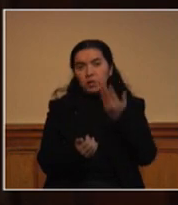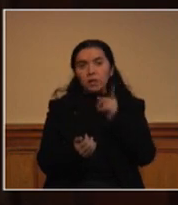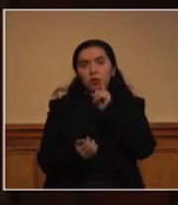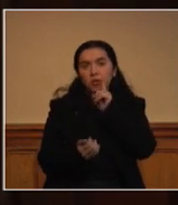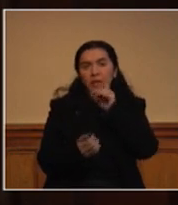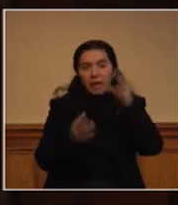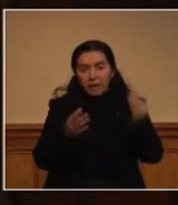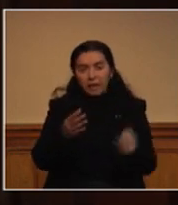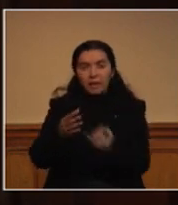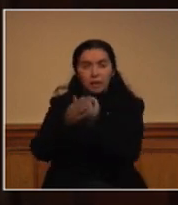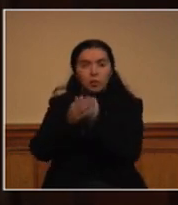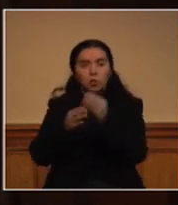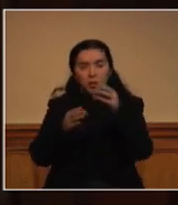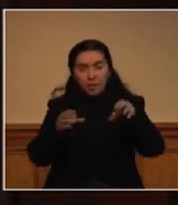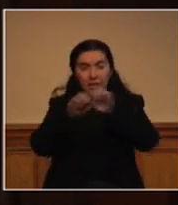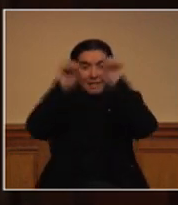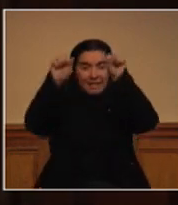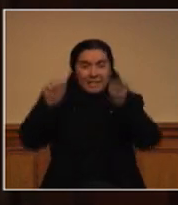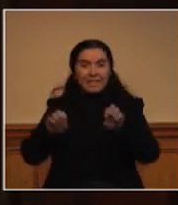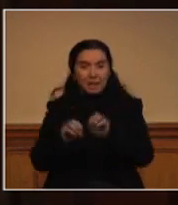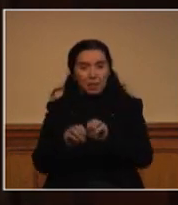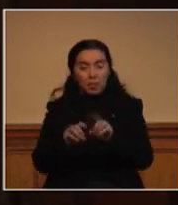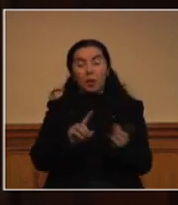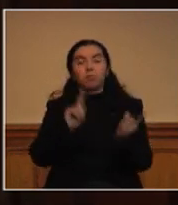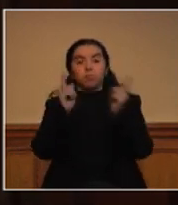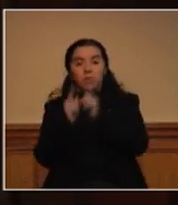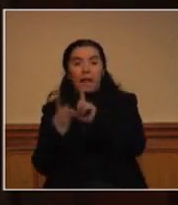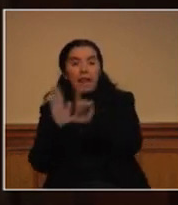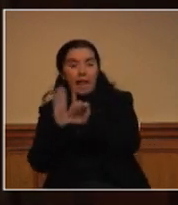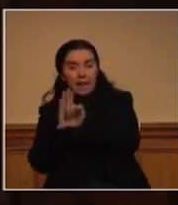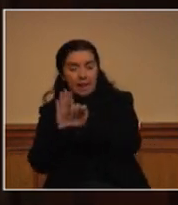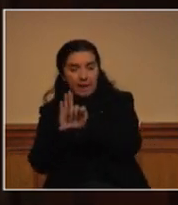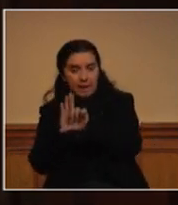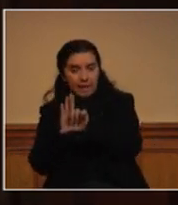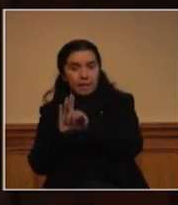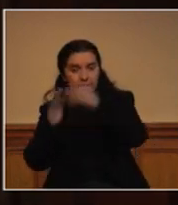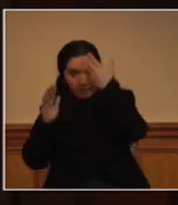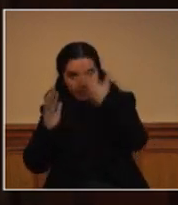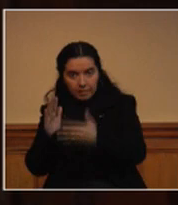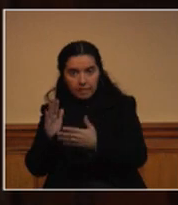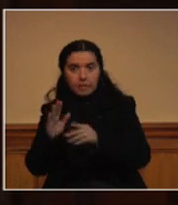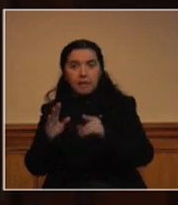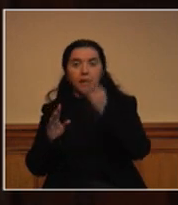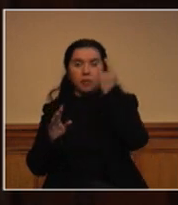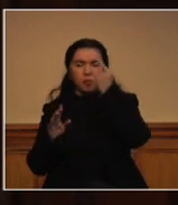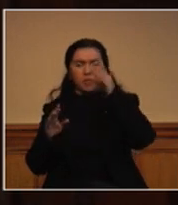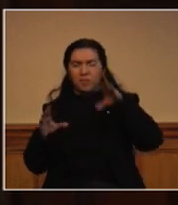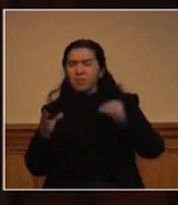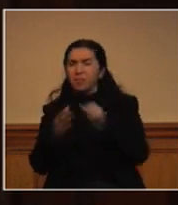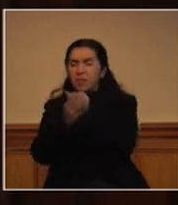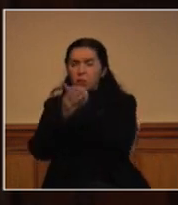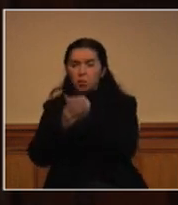estén incluidos en el sistema educativo, pero aquí se habla específicamente ya de la necesidad de inclusión.